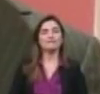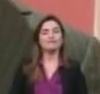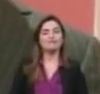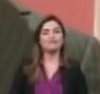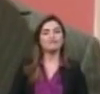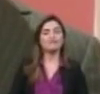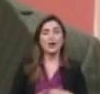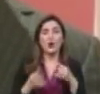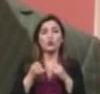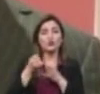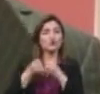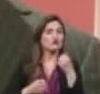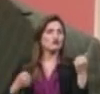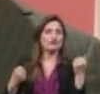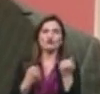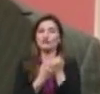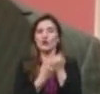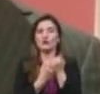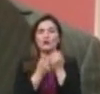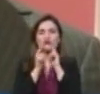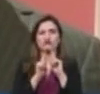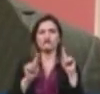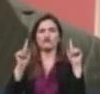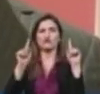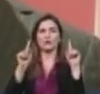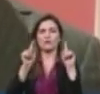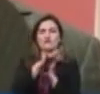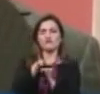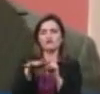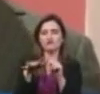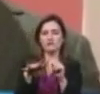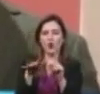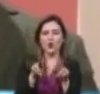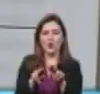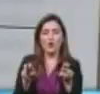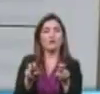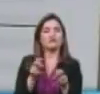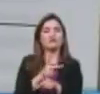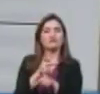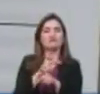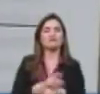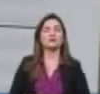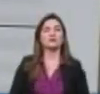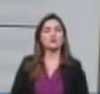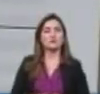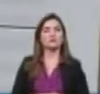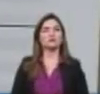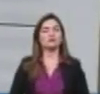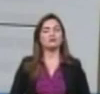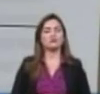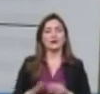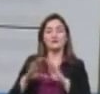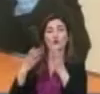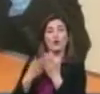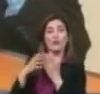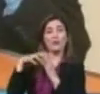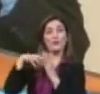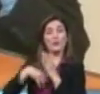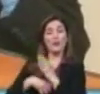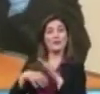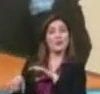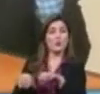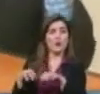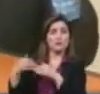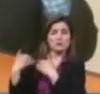finalmente apoyar una declaración de biosfera como esperamos sucede en el corto plazo. No obstante, la Cámara de Minería cree que la actividad de